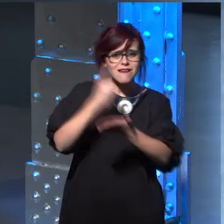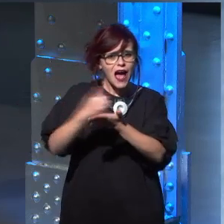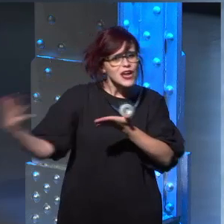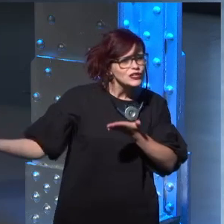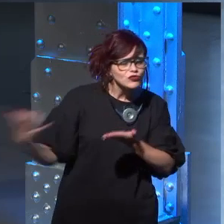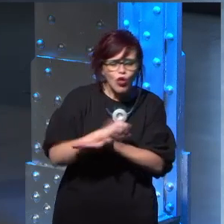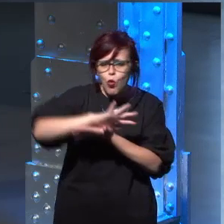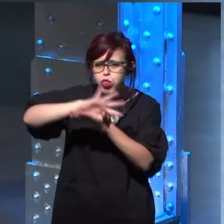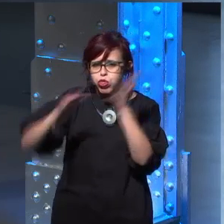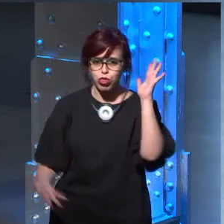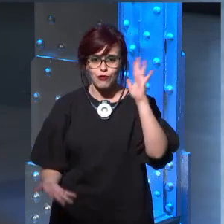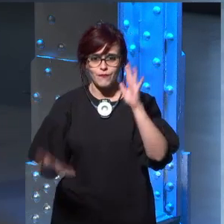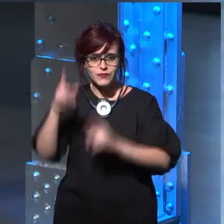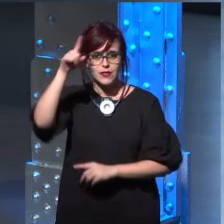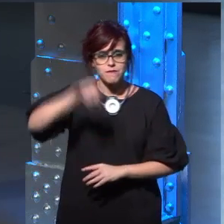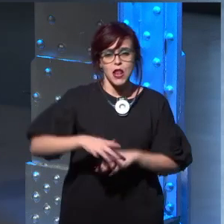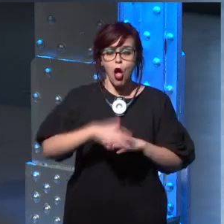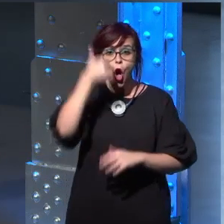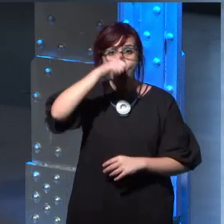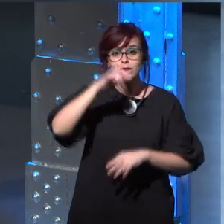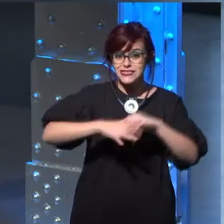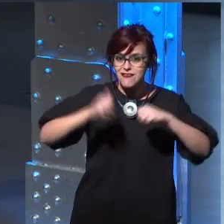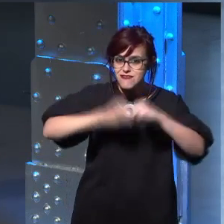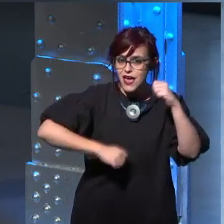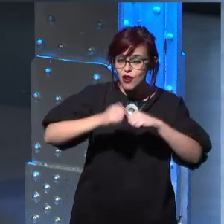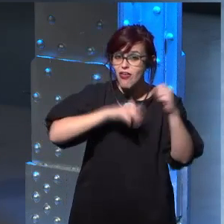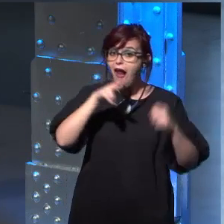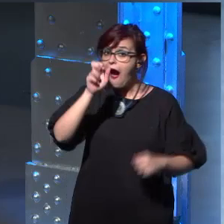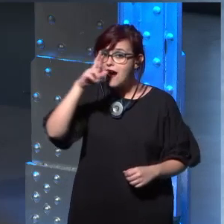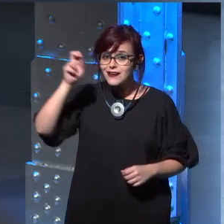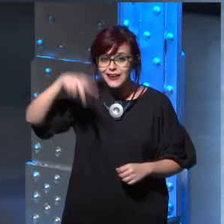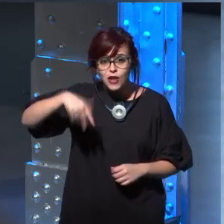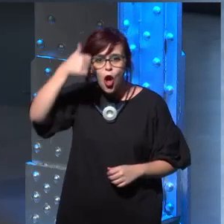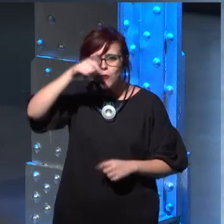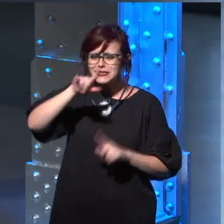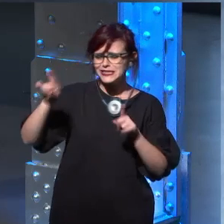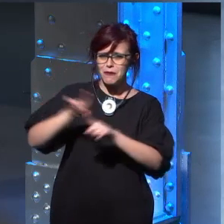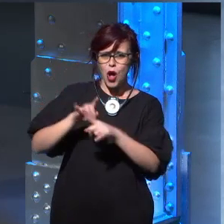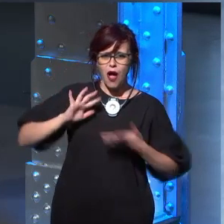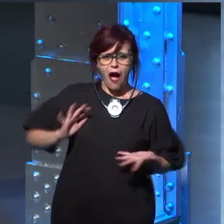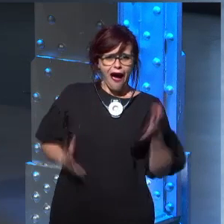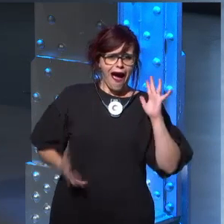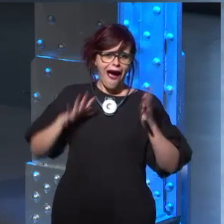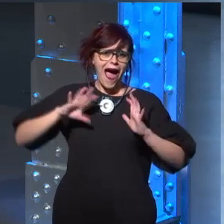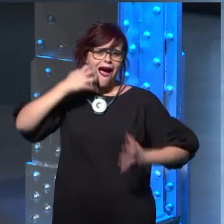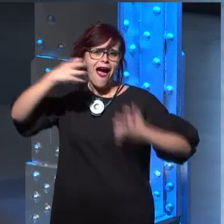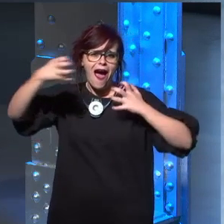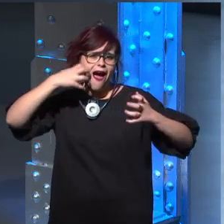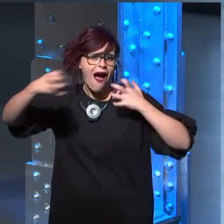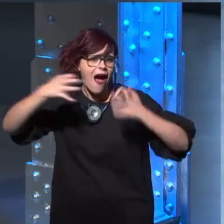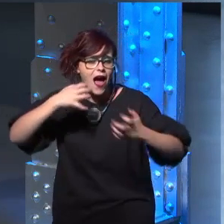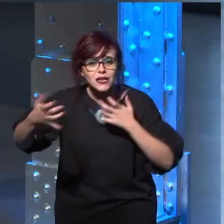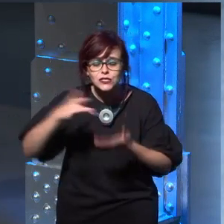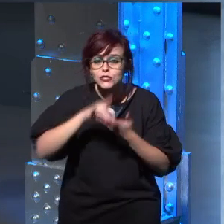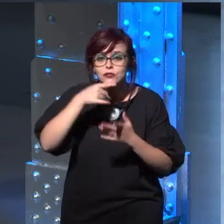prendió. Tampoco los hombres del hierro de Harren estaban hechos de piedra. Envueltos en llama, chillando, corrían por los